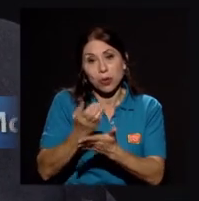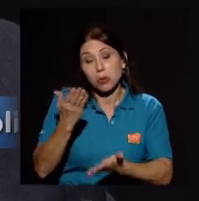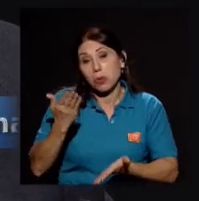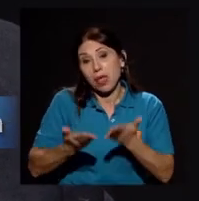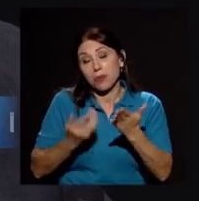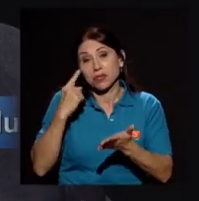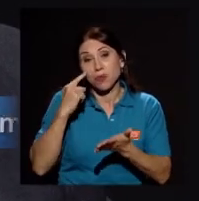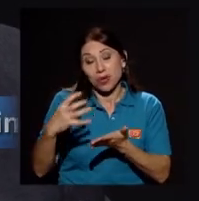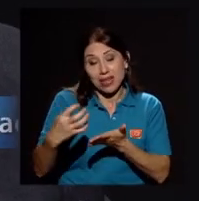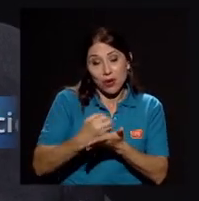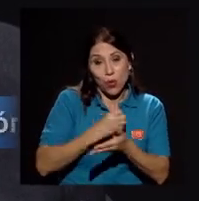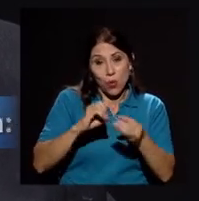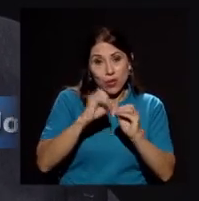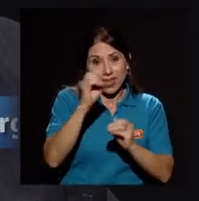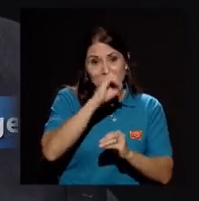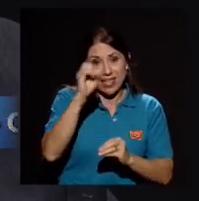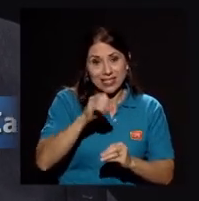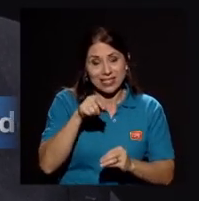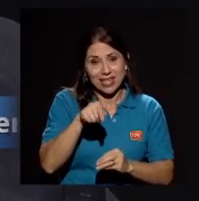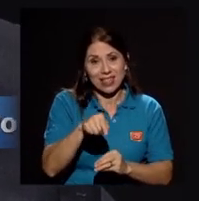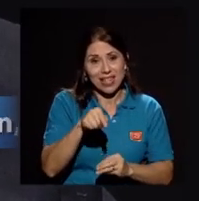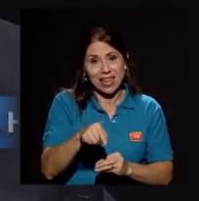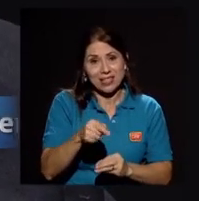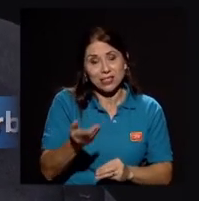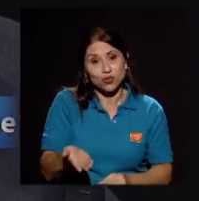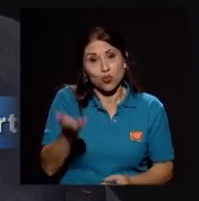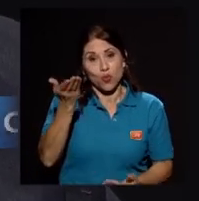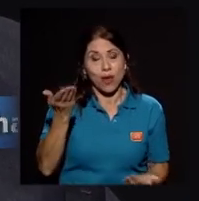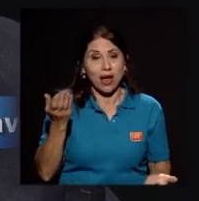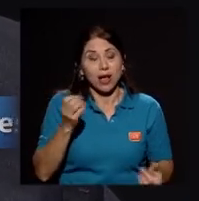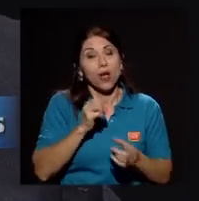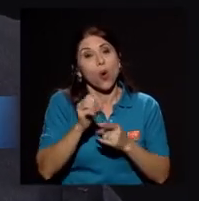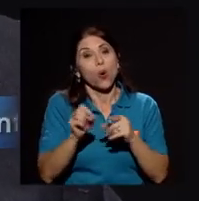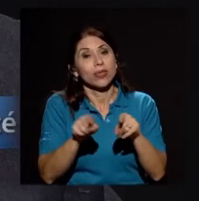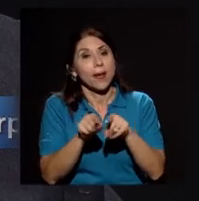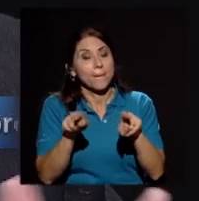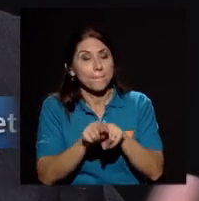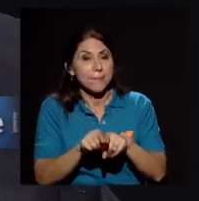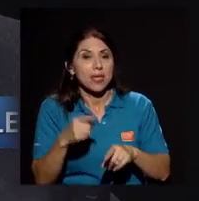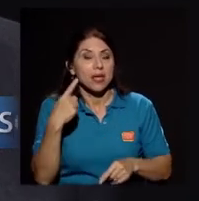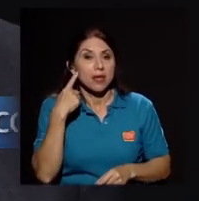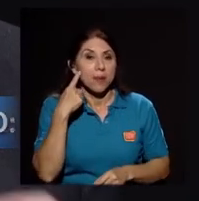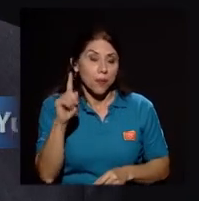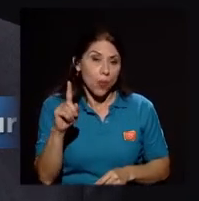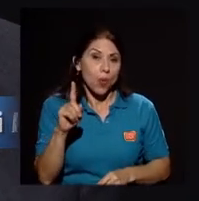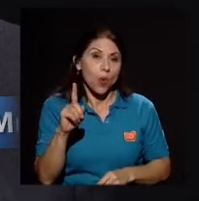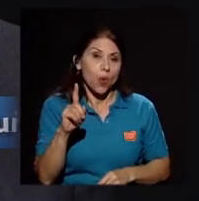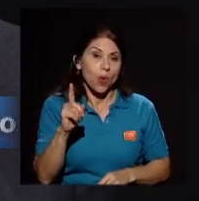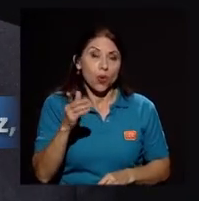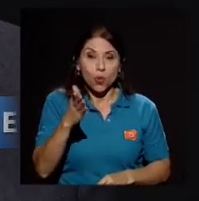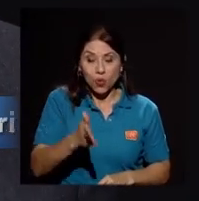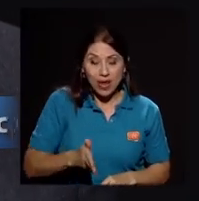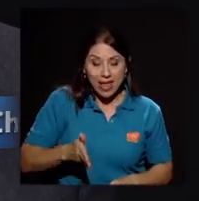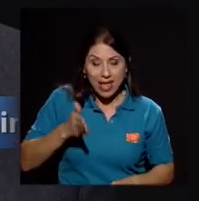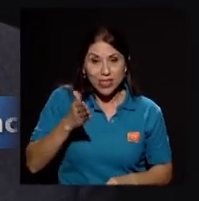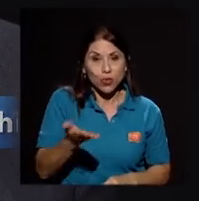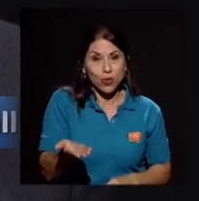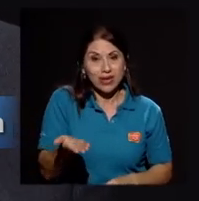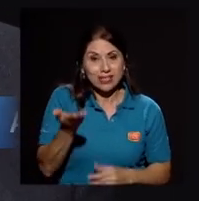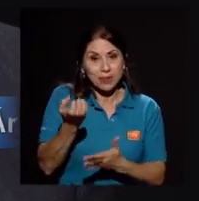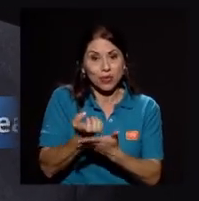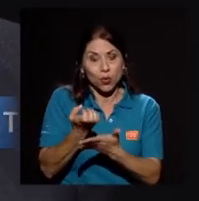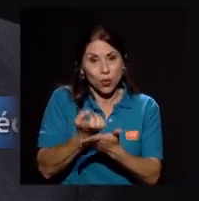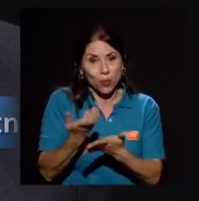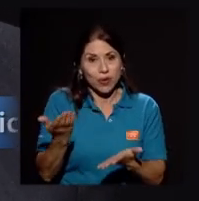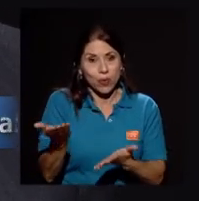interés por ejemplo suban o también o también un lento crecimiento económico en ciertos